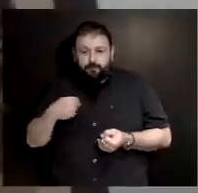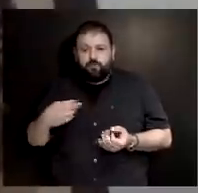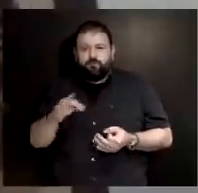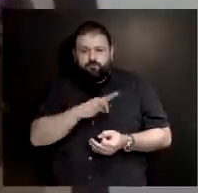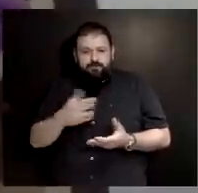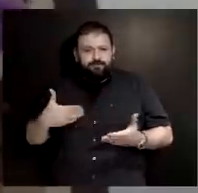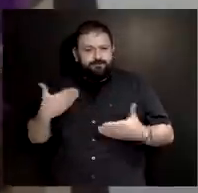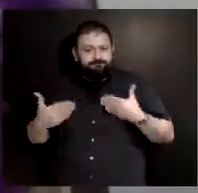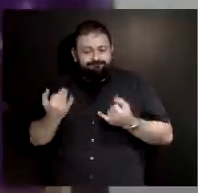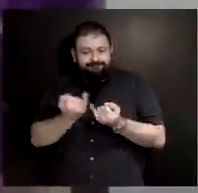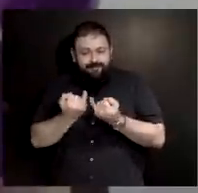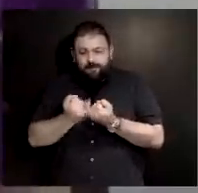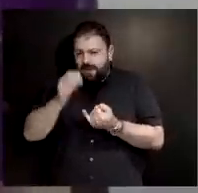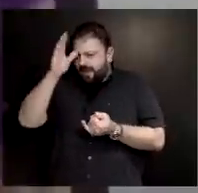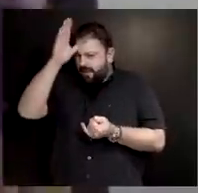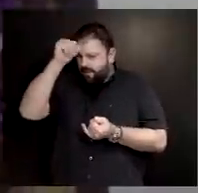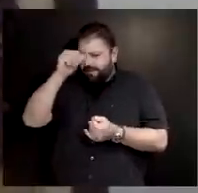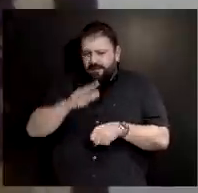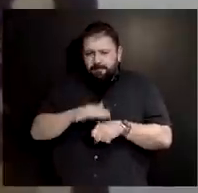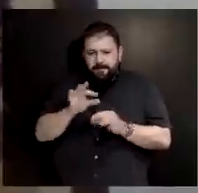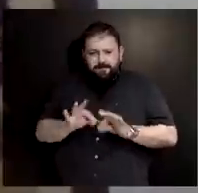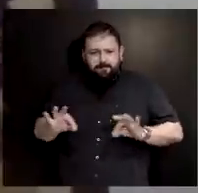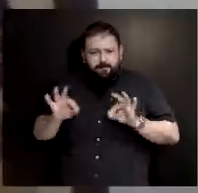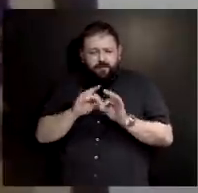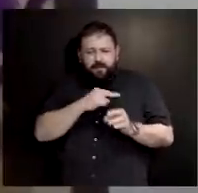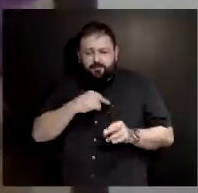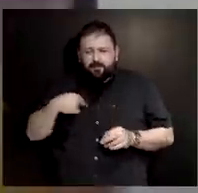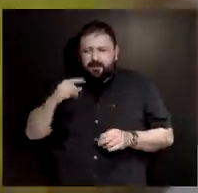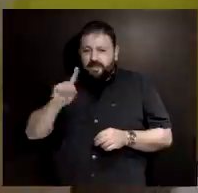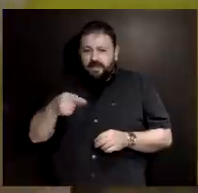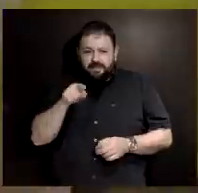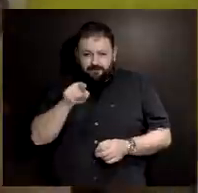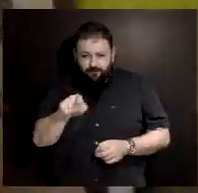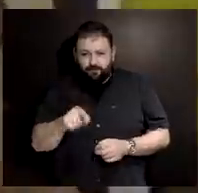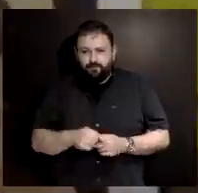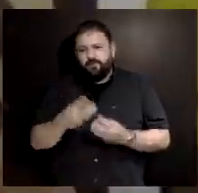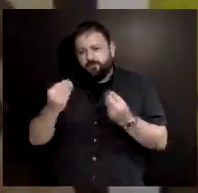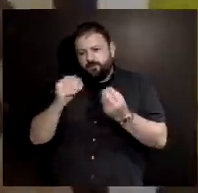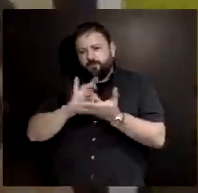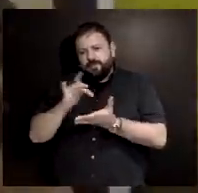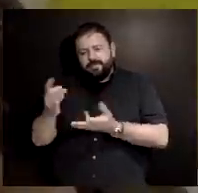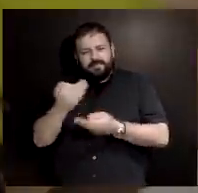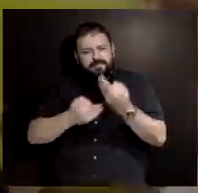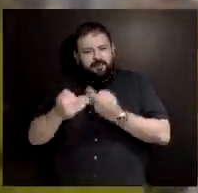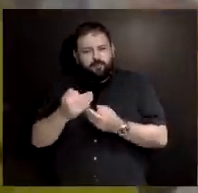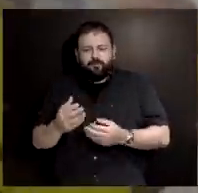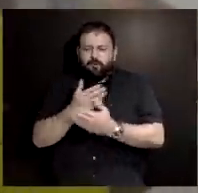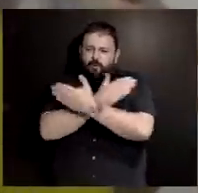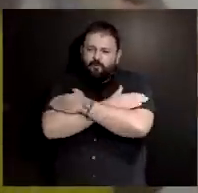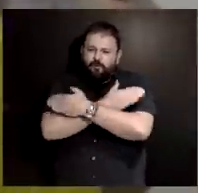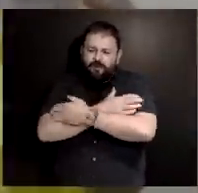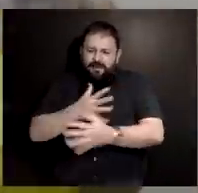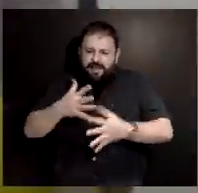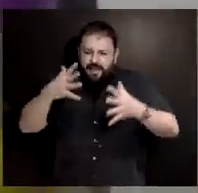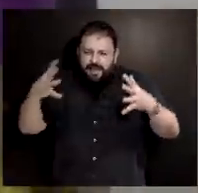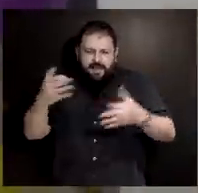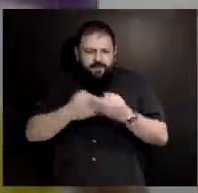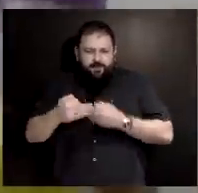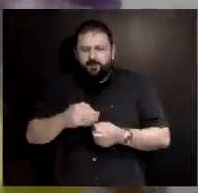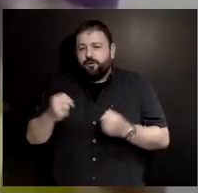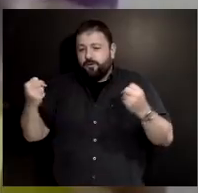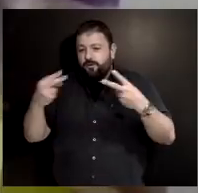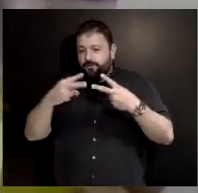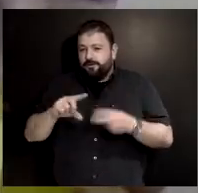profesando. Recuerda que para nosotros lo más importante eres tú. Muchísimas gracias a todos, un fuerte abrazo y nos vemos en la siguiente emisión.